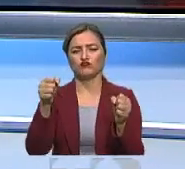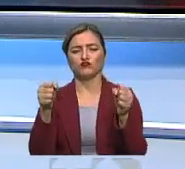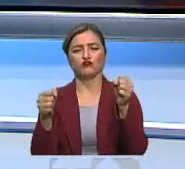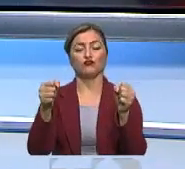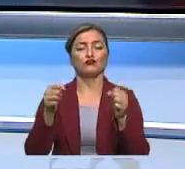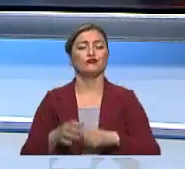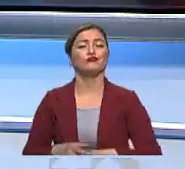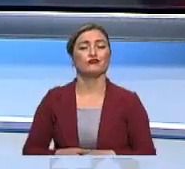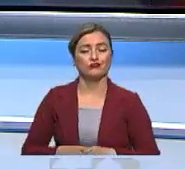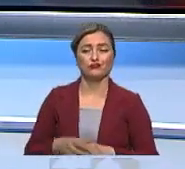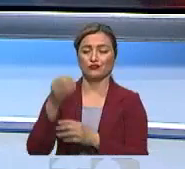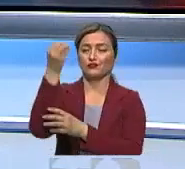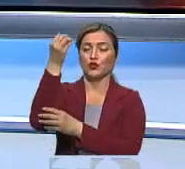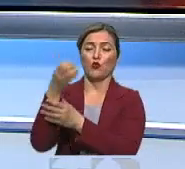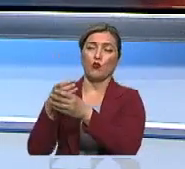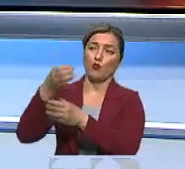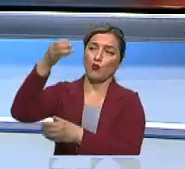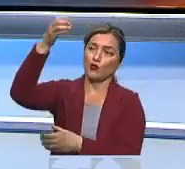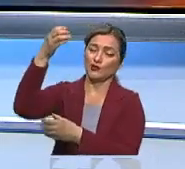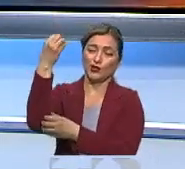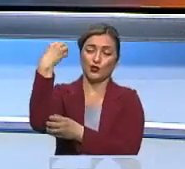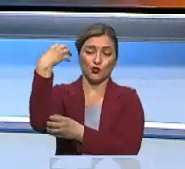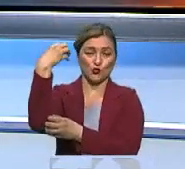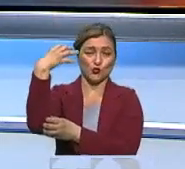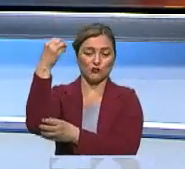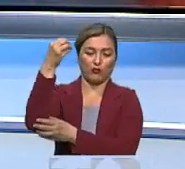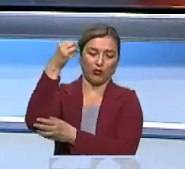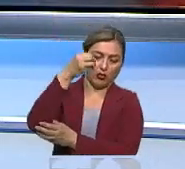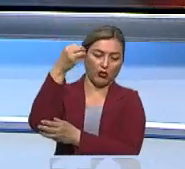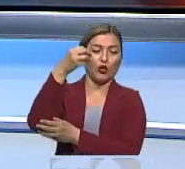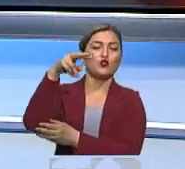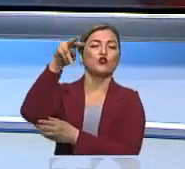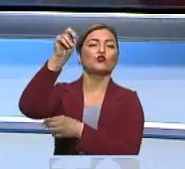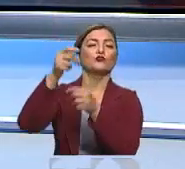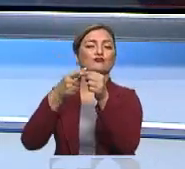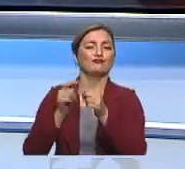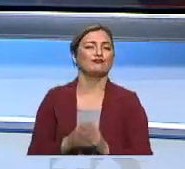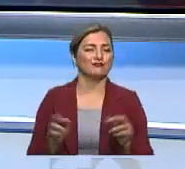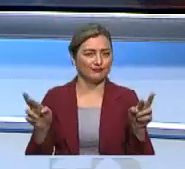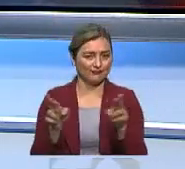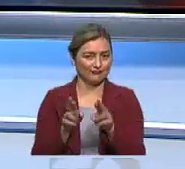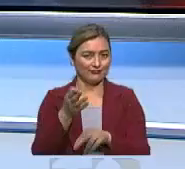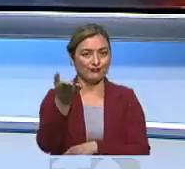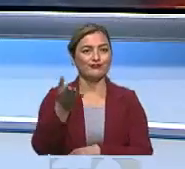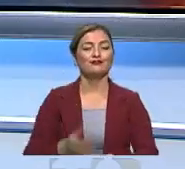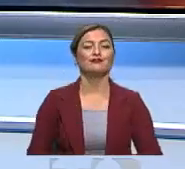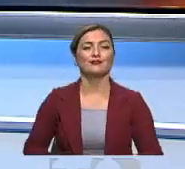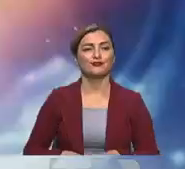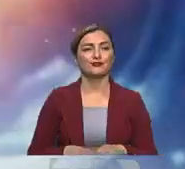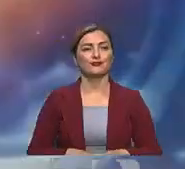conductores. Además, un poste de energía eléctrica está a punto de caer en el norte de Quito. Esto y más en el siguiente